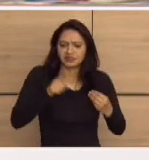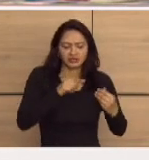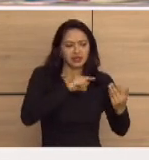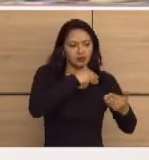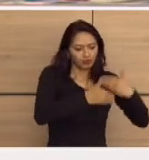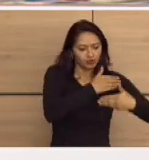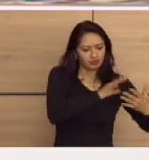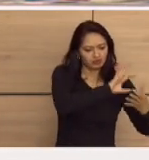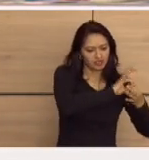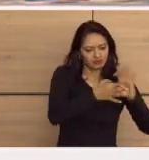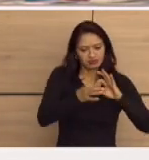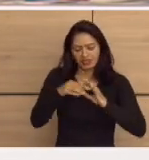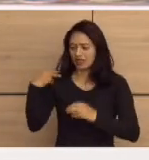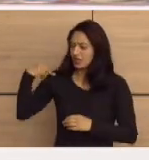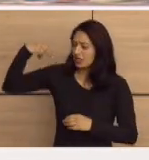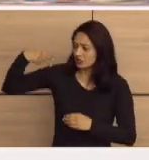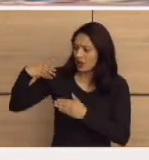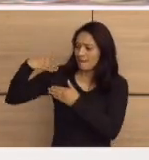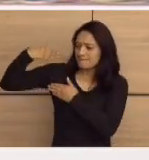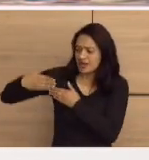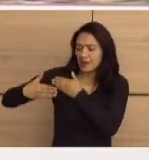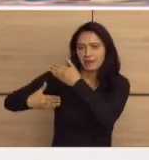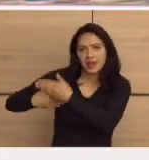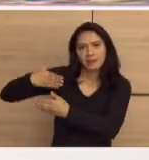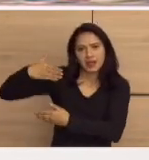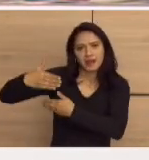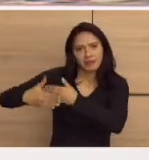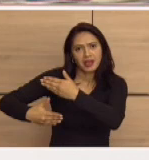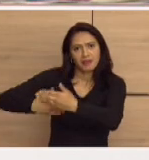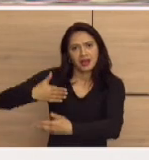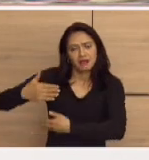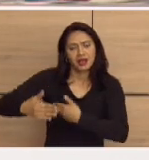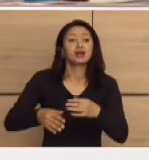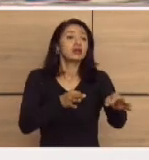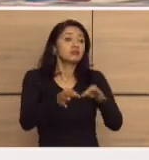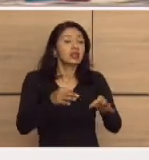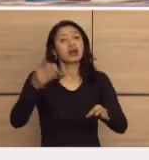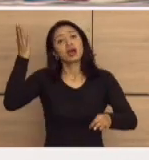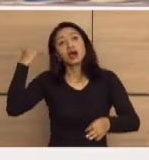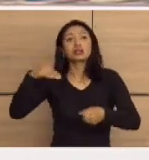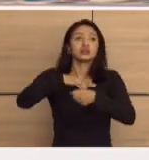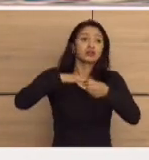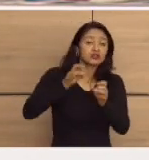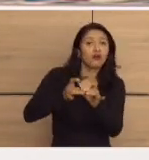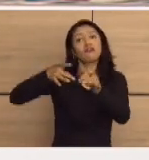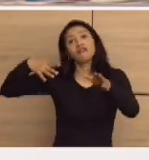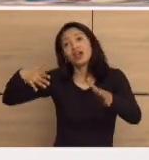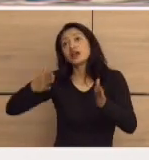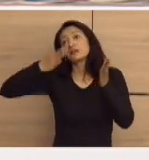que ha tenido nuestra historia y poderla explicar más que solamente una asociación a ciertas fechas o hitos,